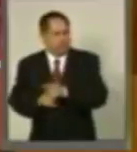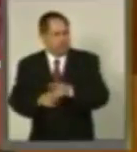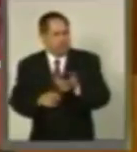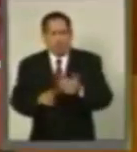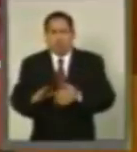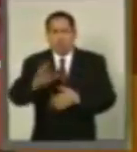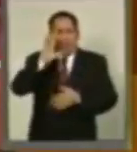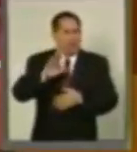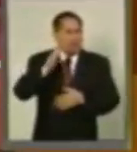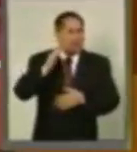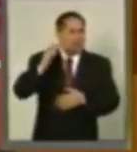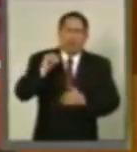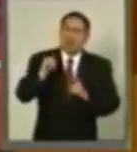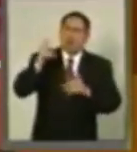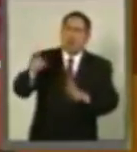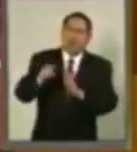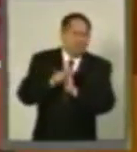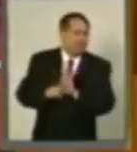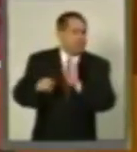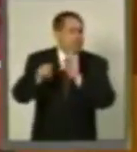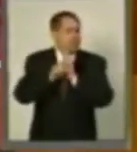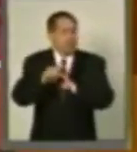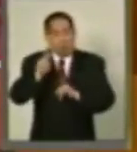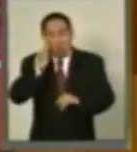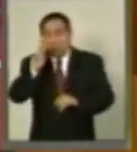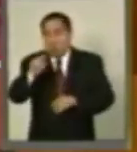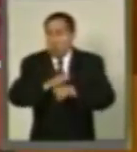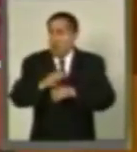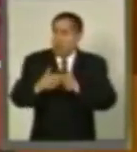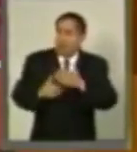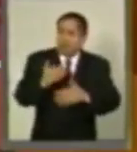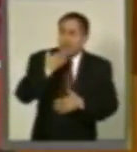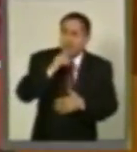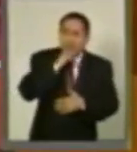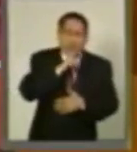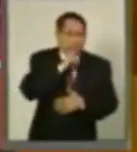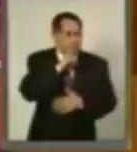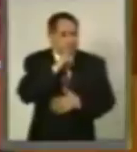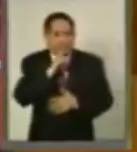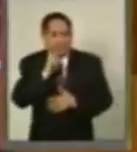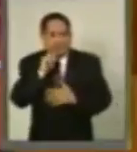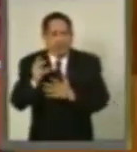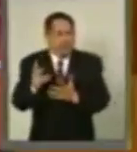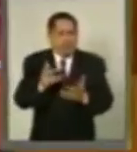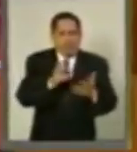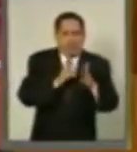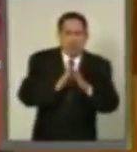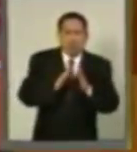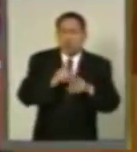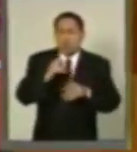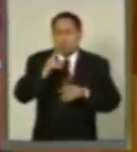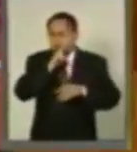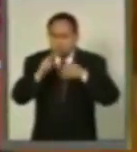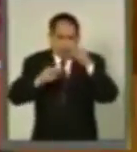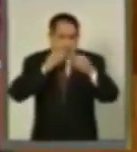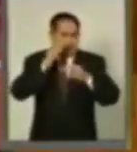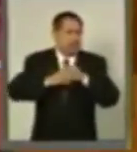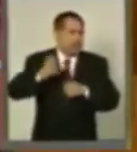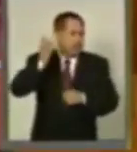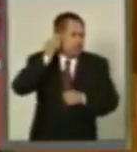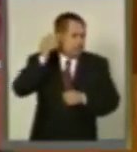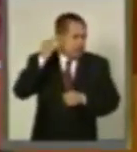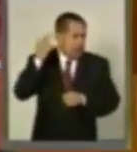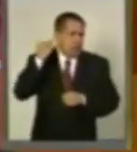fuera allá afuera no vemos cuál es el avance, toda vez que las noticias, la radio, la